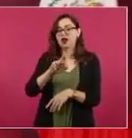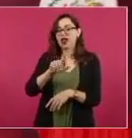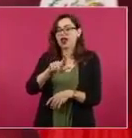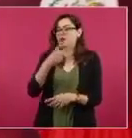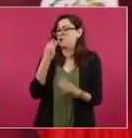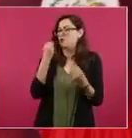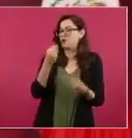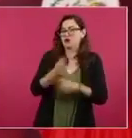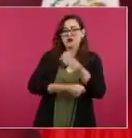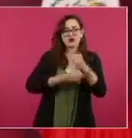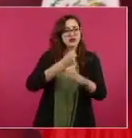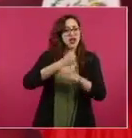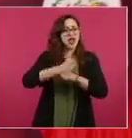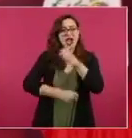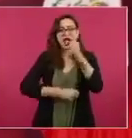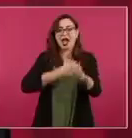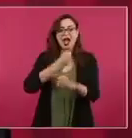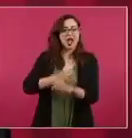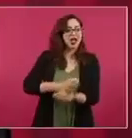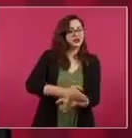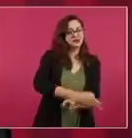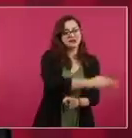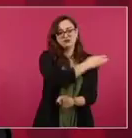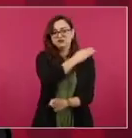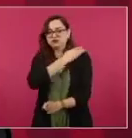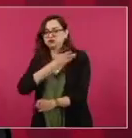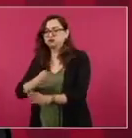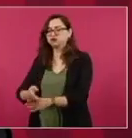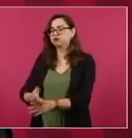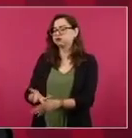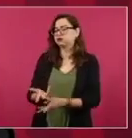Es como el porfiriato,